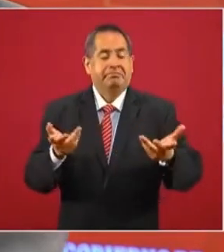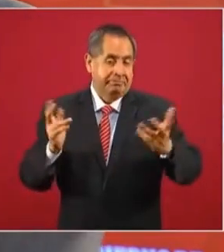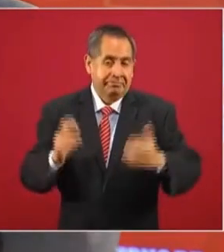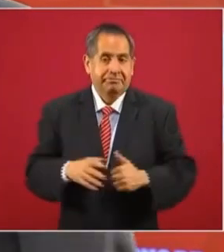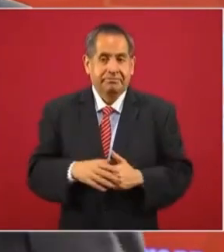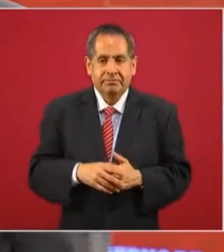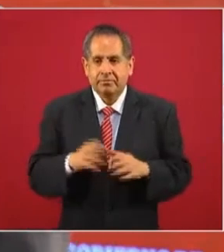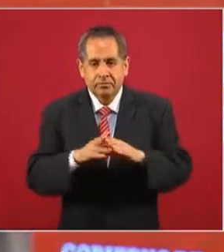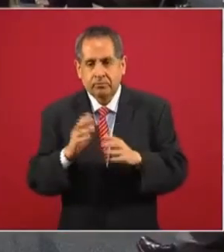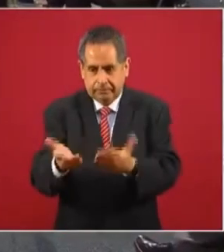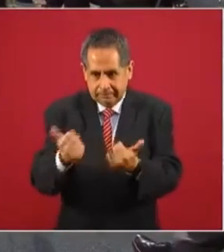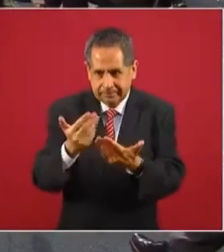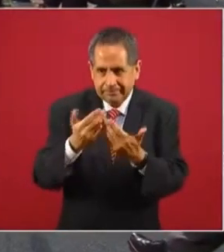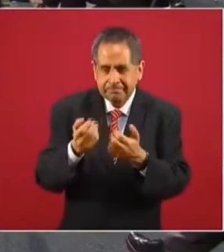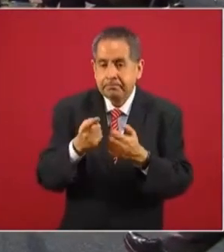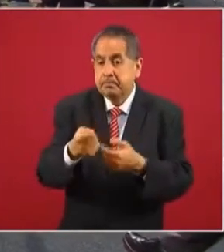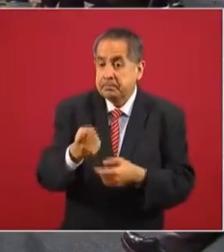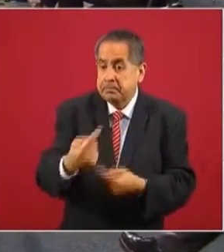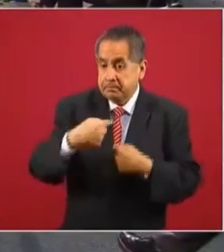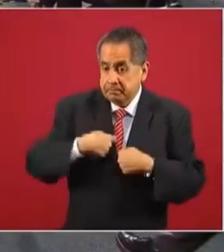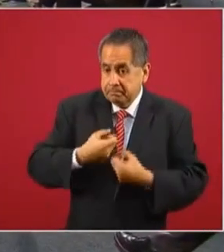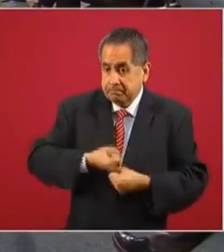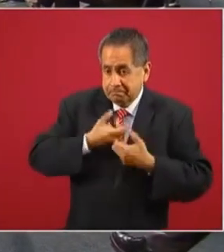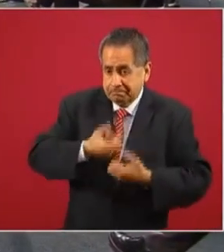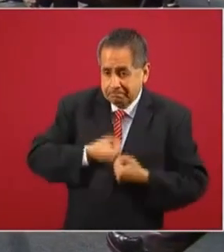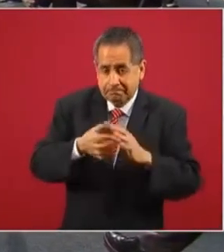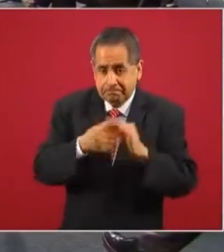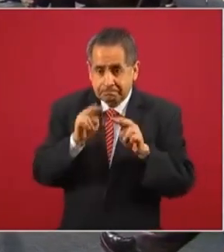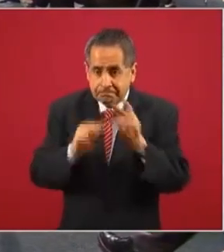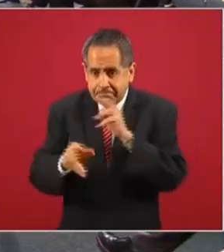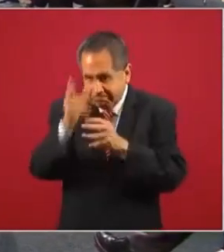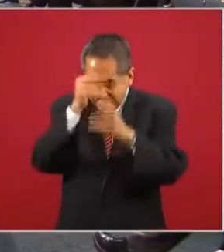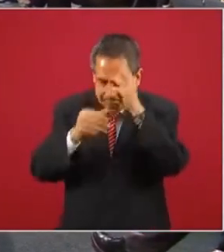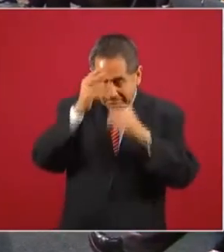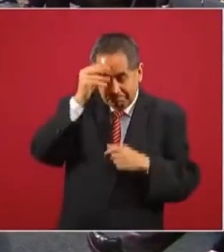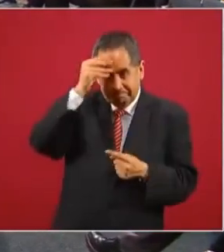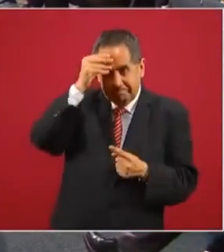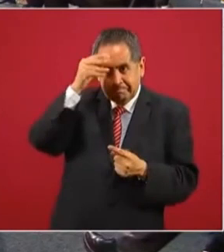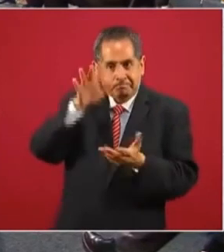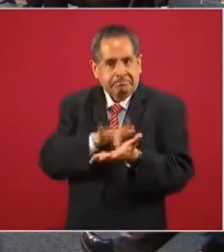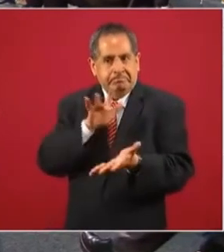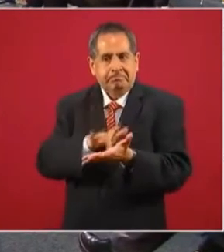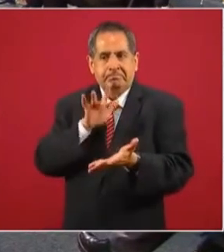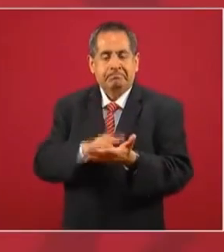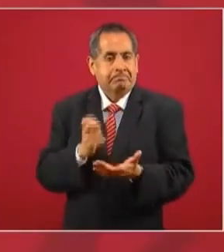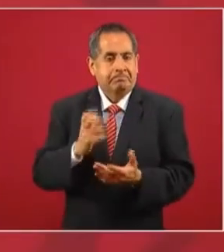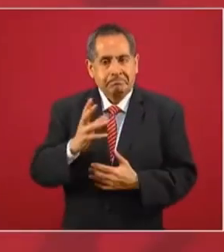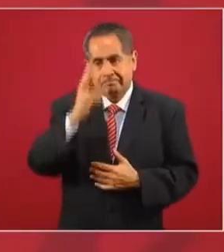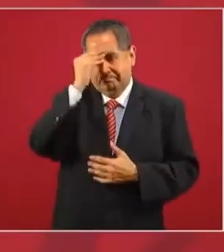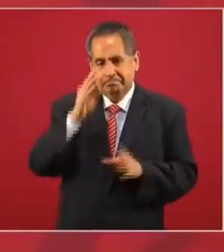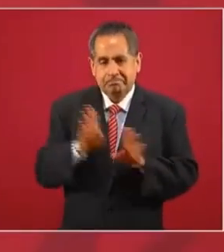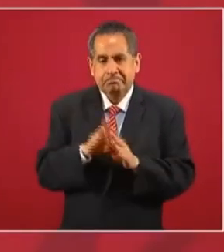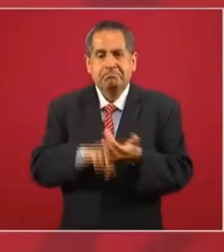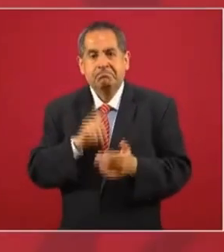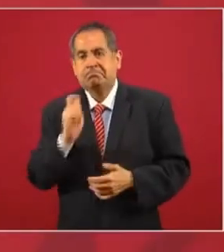Entonces, conocer todo esto es pedagogía, es enseñanza